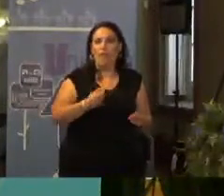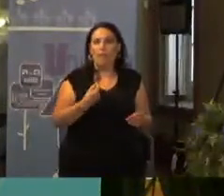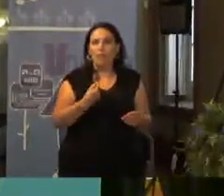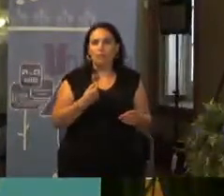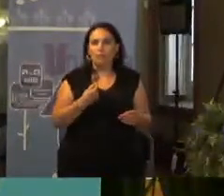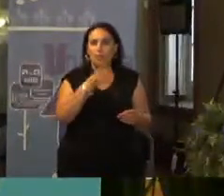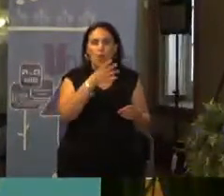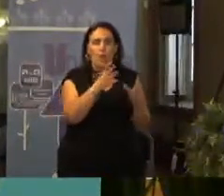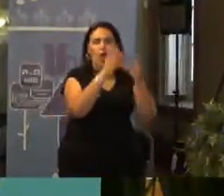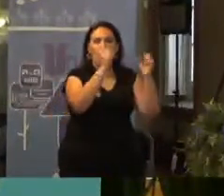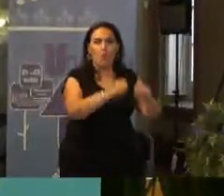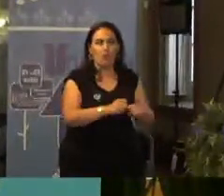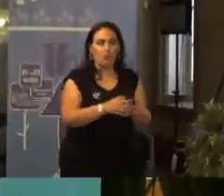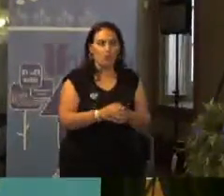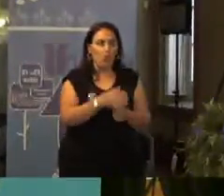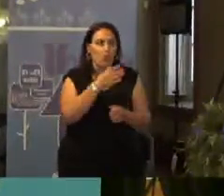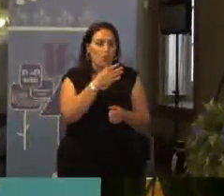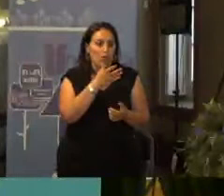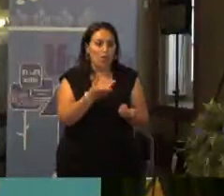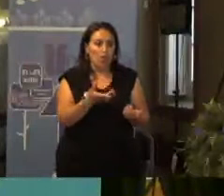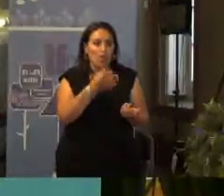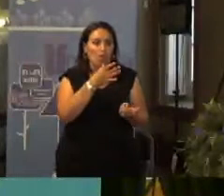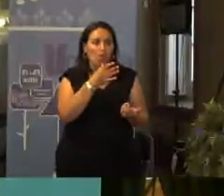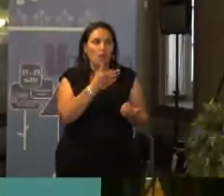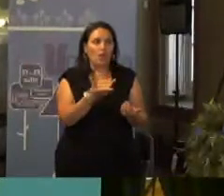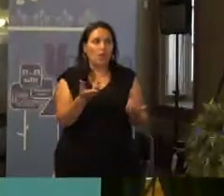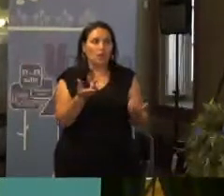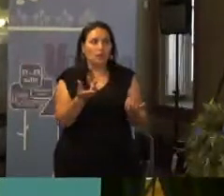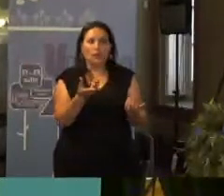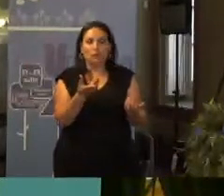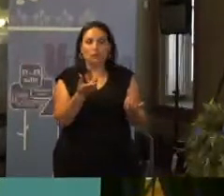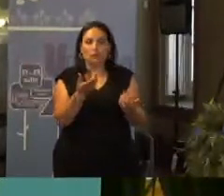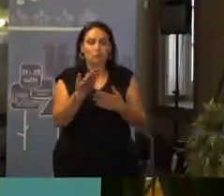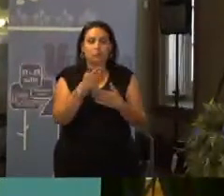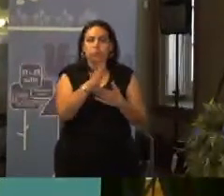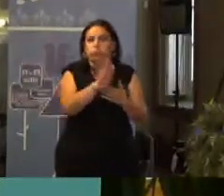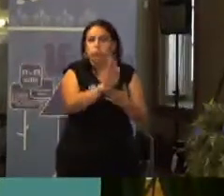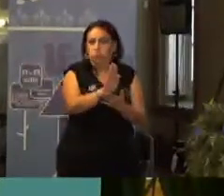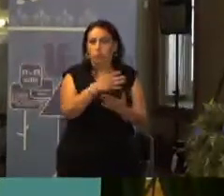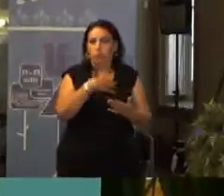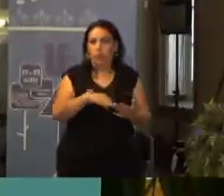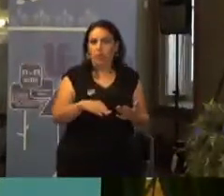de acordos, porque é onde se plasman, polo menos en moitos concellos,